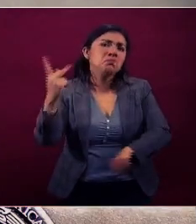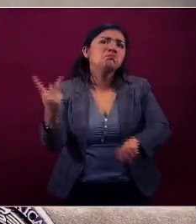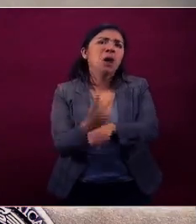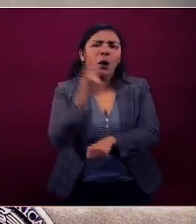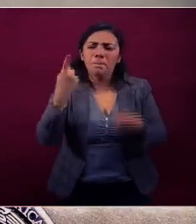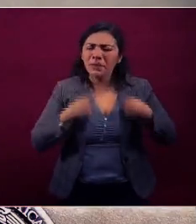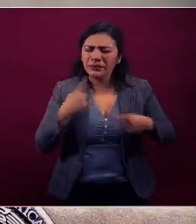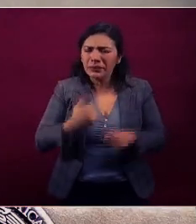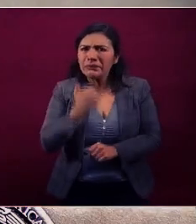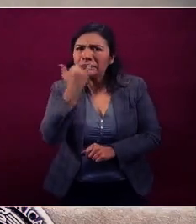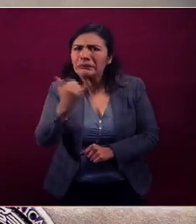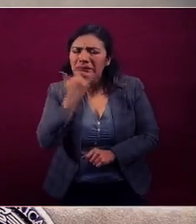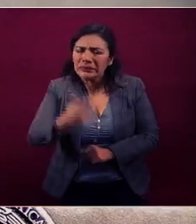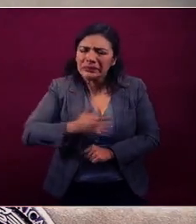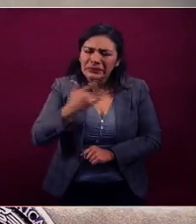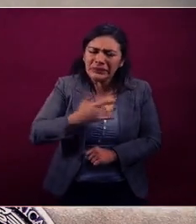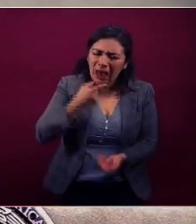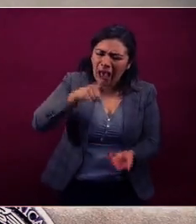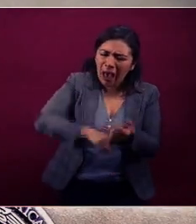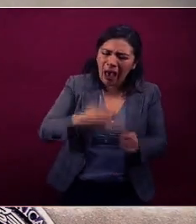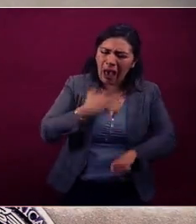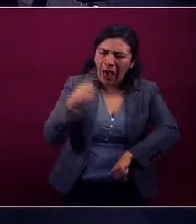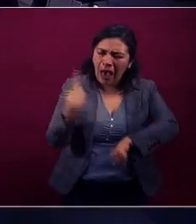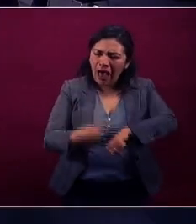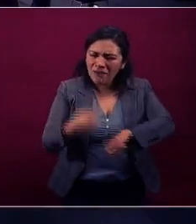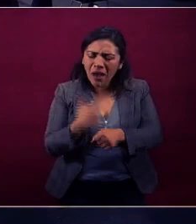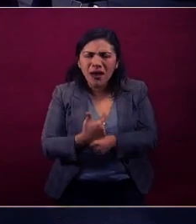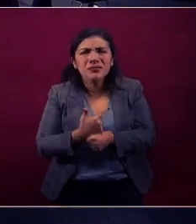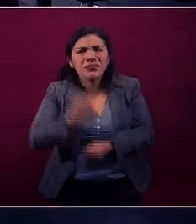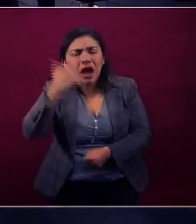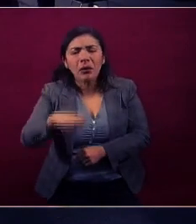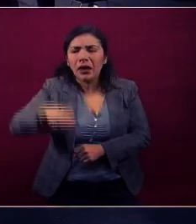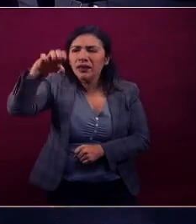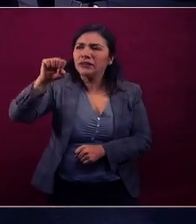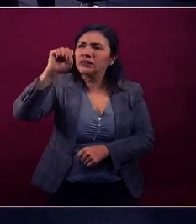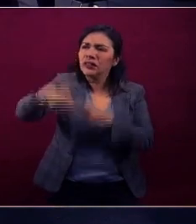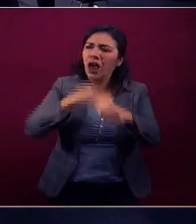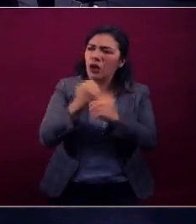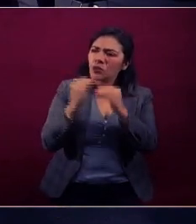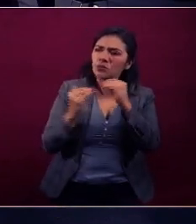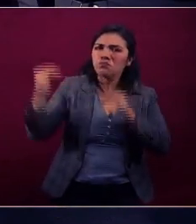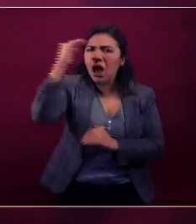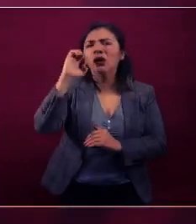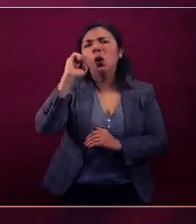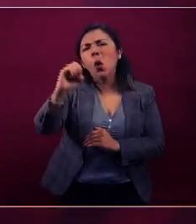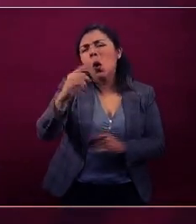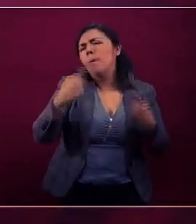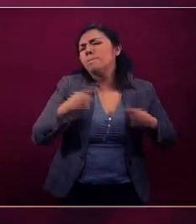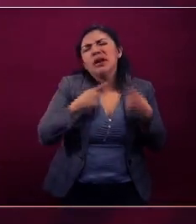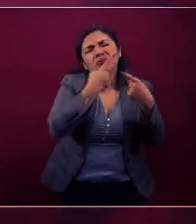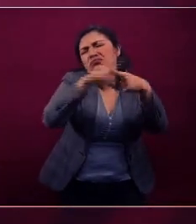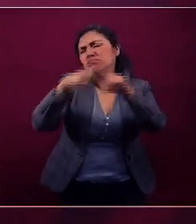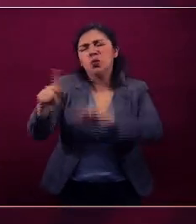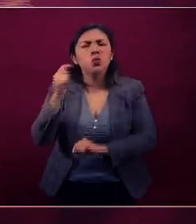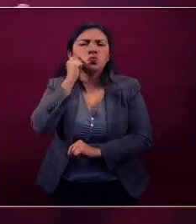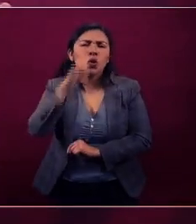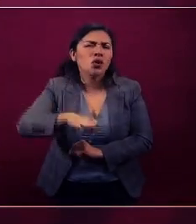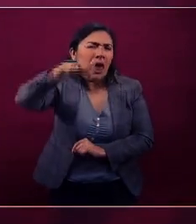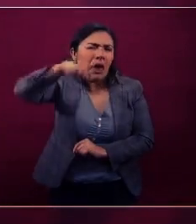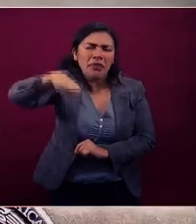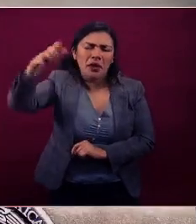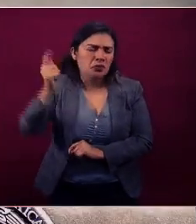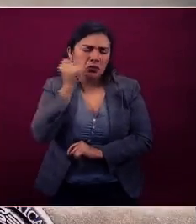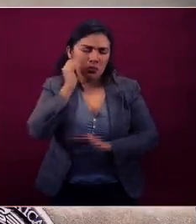los síntomas, que tiene enfermedad crónica, que tiene mayor de 60 años, o en cualquier otra persona, no importa la edad, no hay